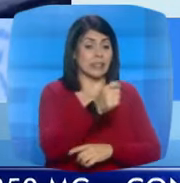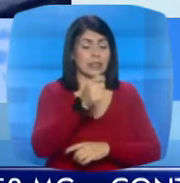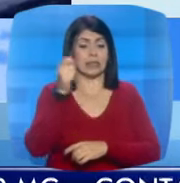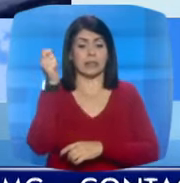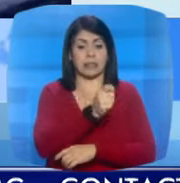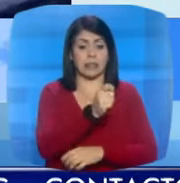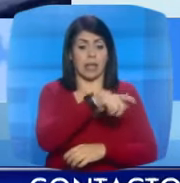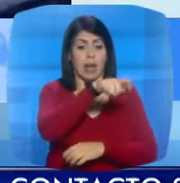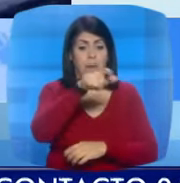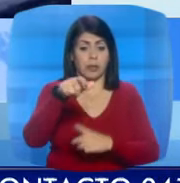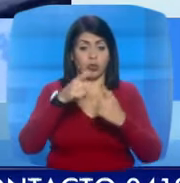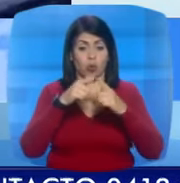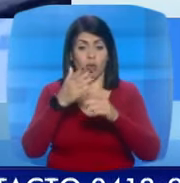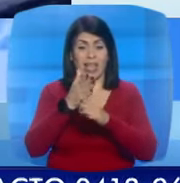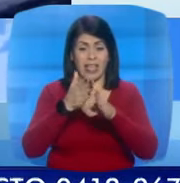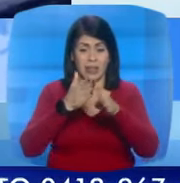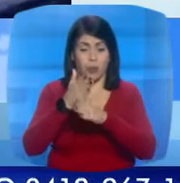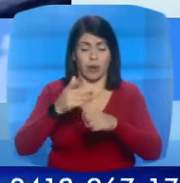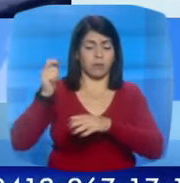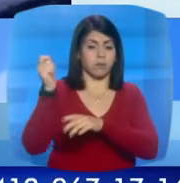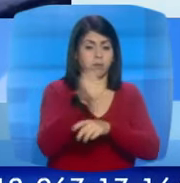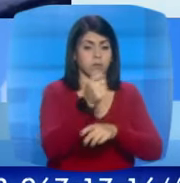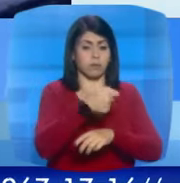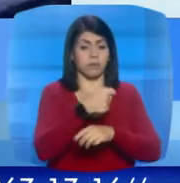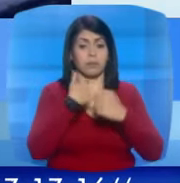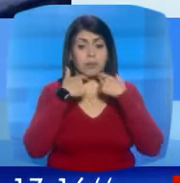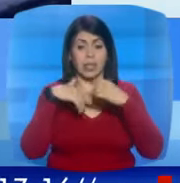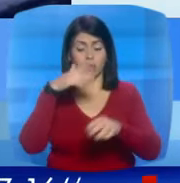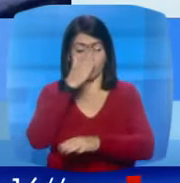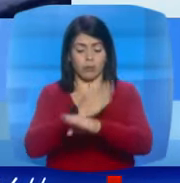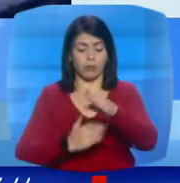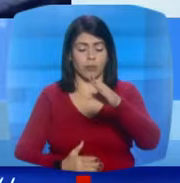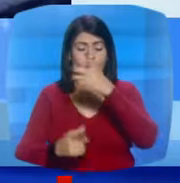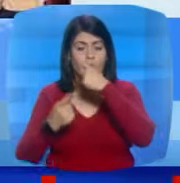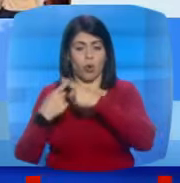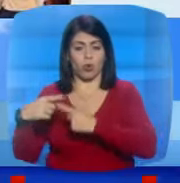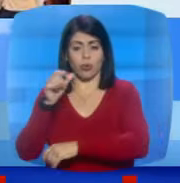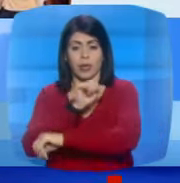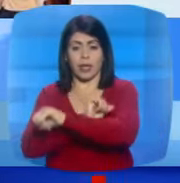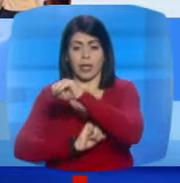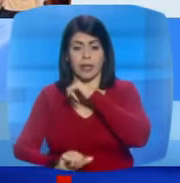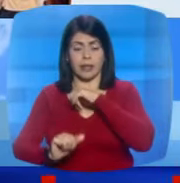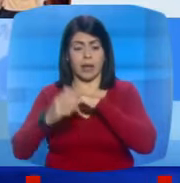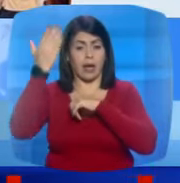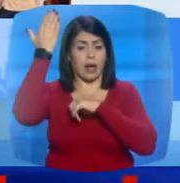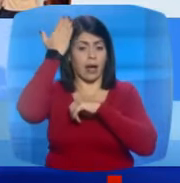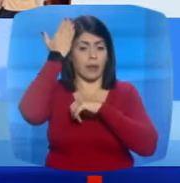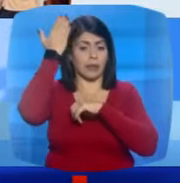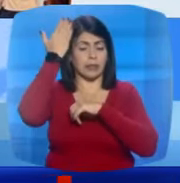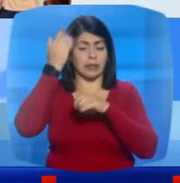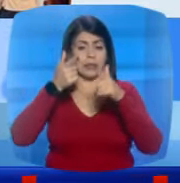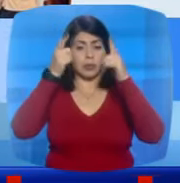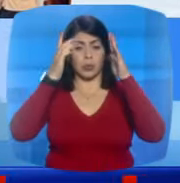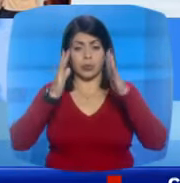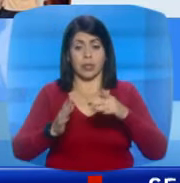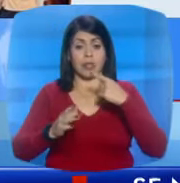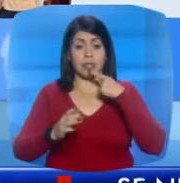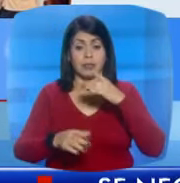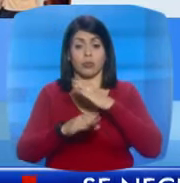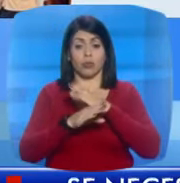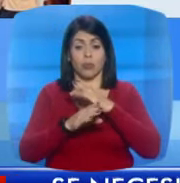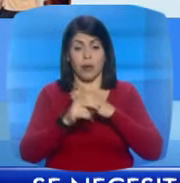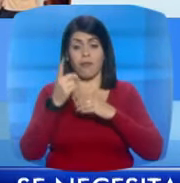atacó a sus víctimas. Uno de los lesionados perdió una mano, mientras que otro recibió una herida en la cabeza. Las autoridades señalaron que